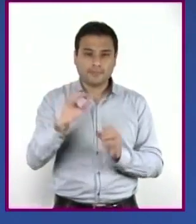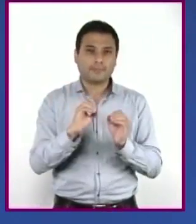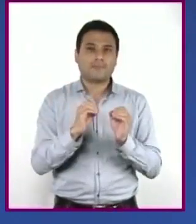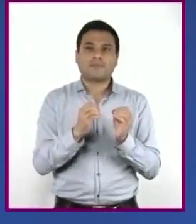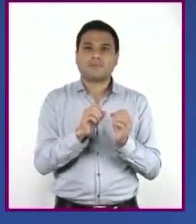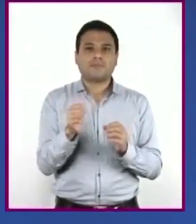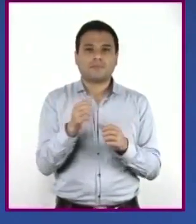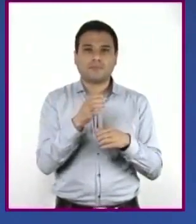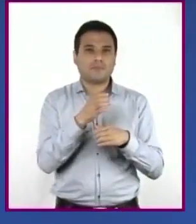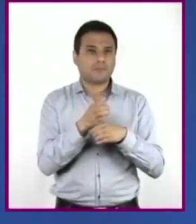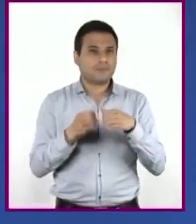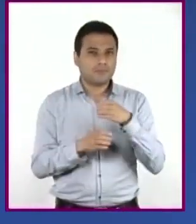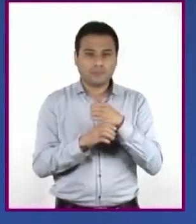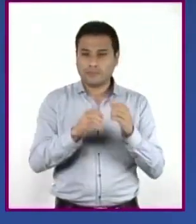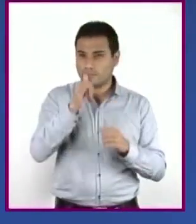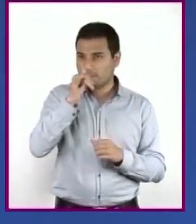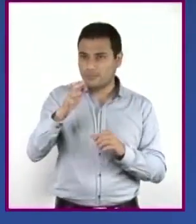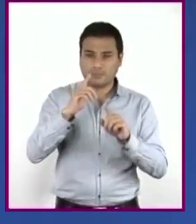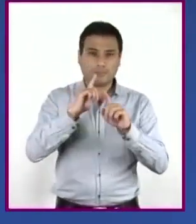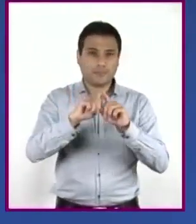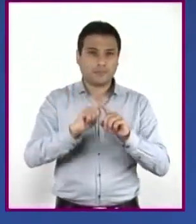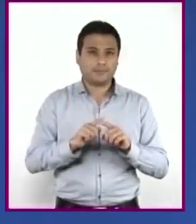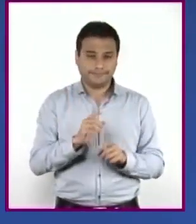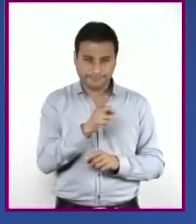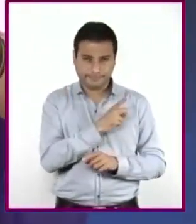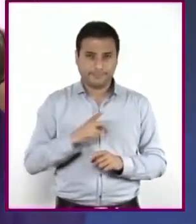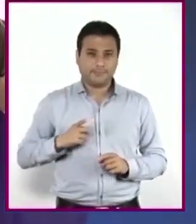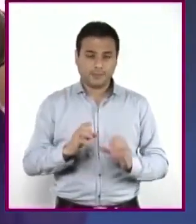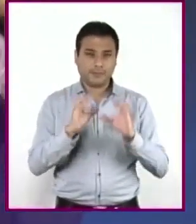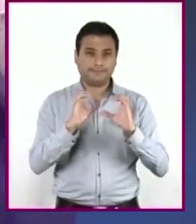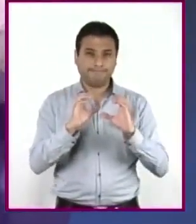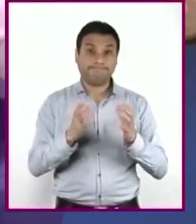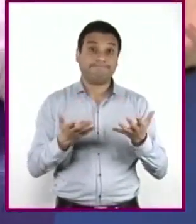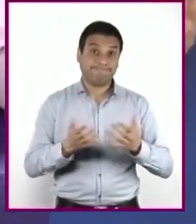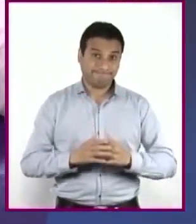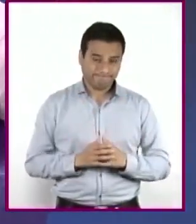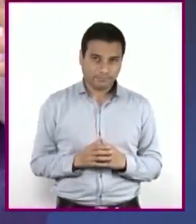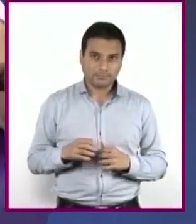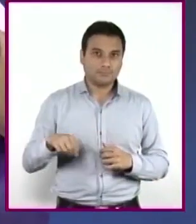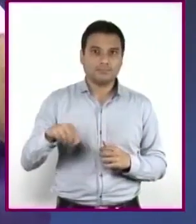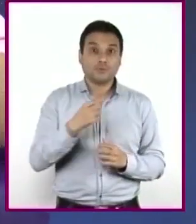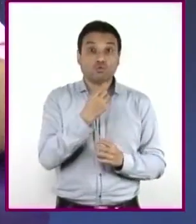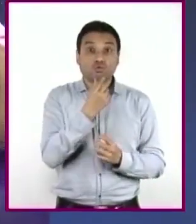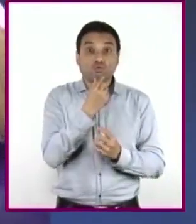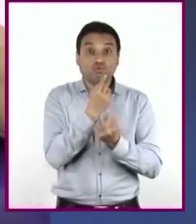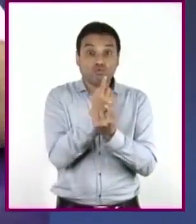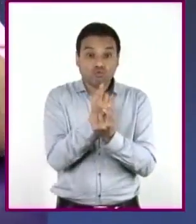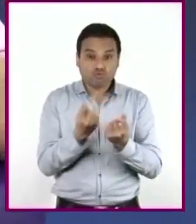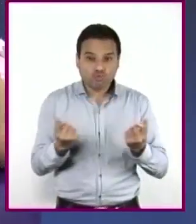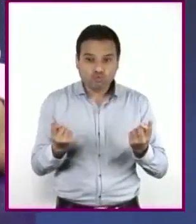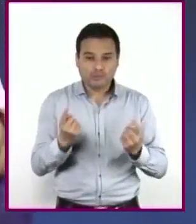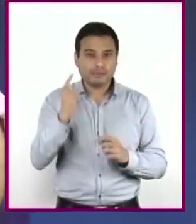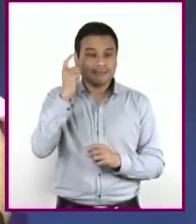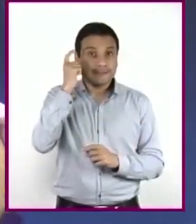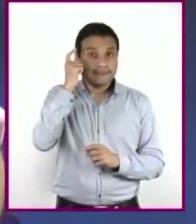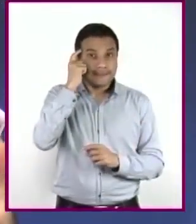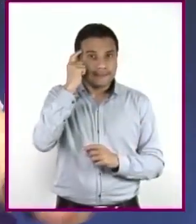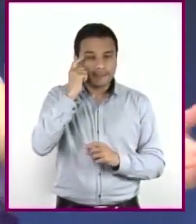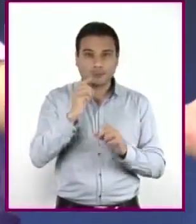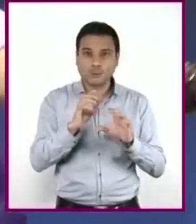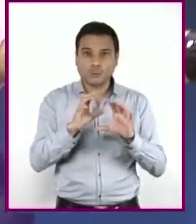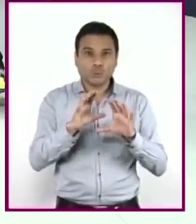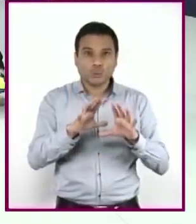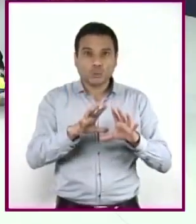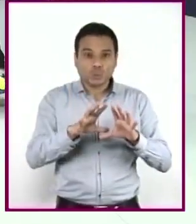agresivo o incitan a la violencia. Bueno, a esa edad eres una esponja de conocimiento. Lo que quieres es aprender. Exacto.